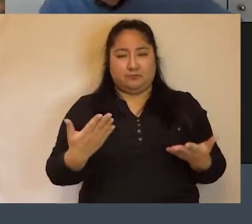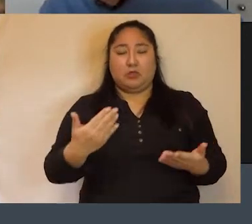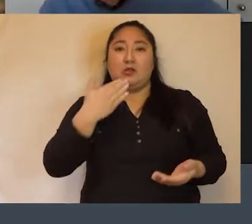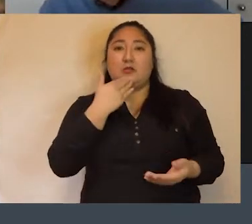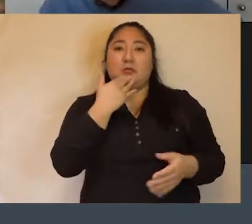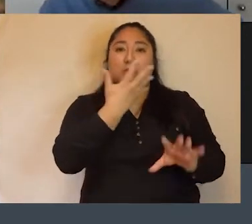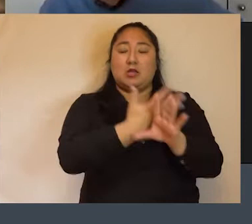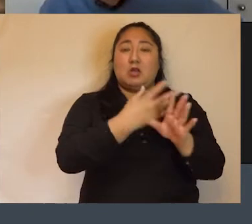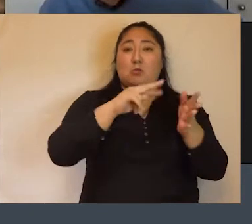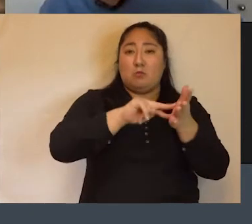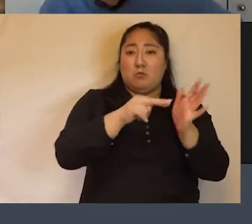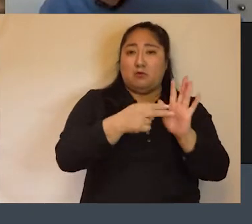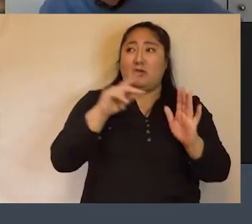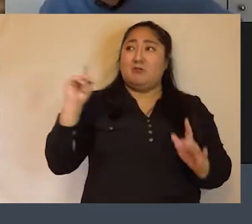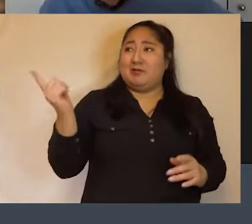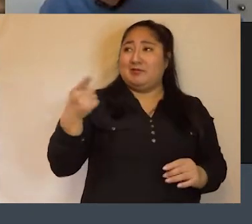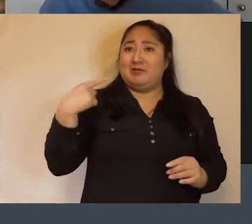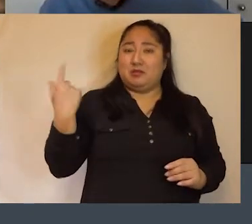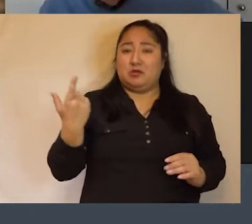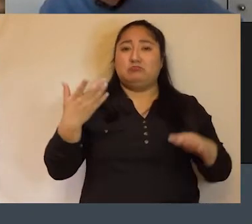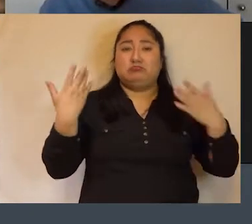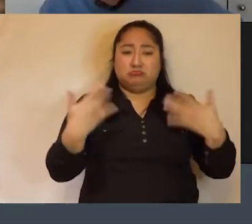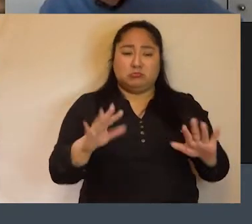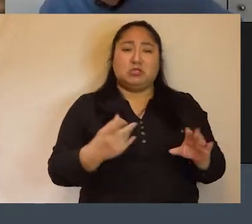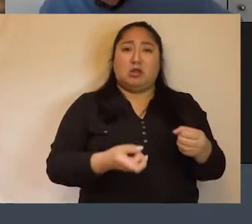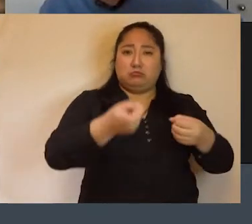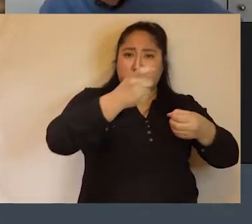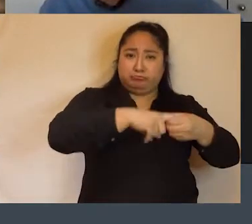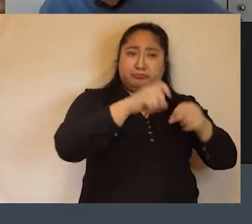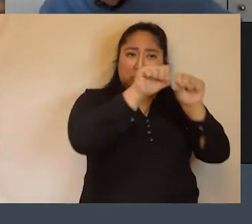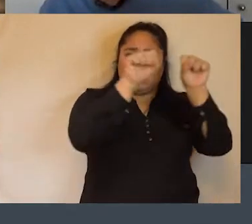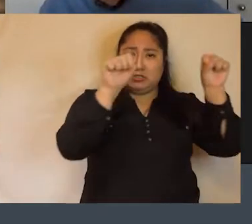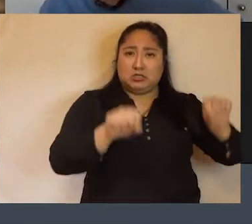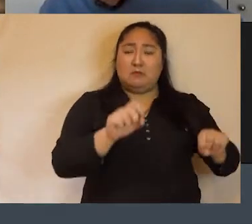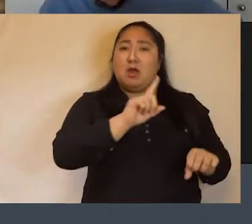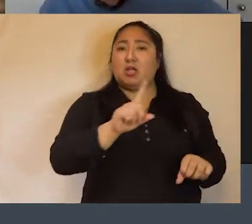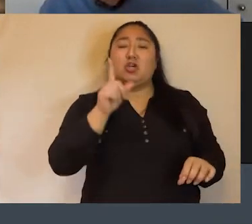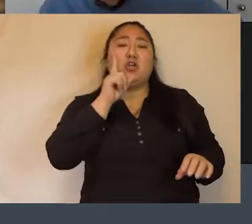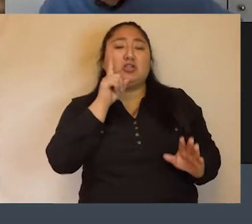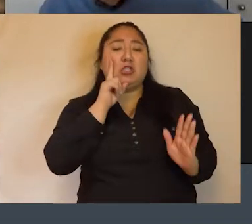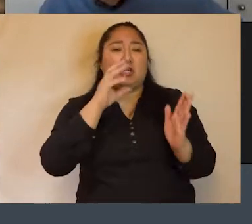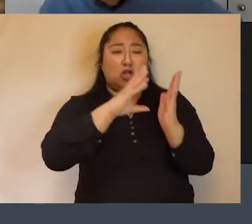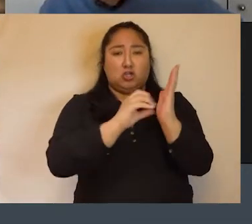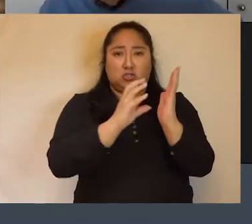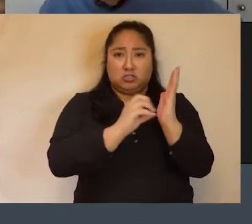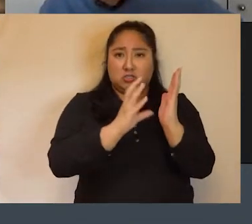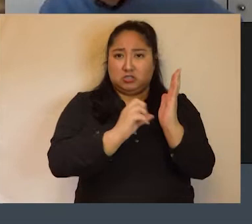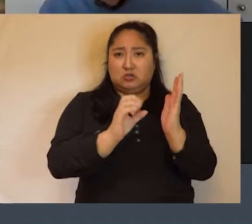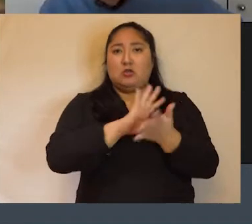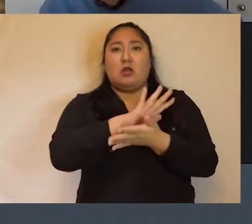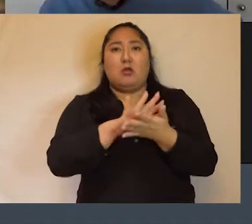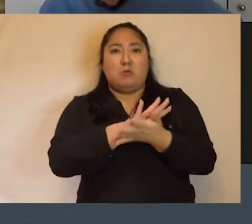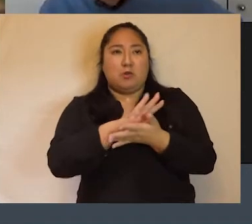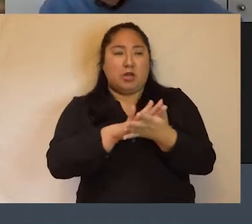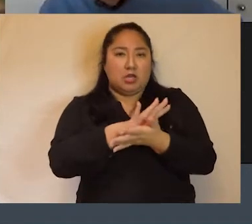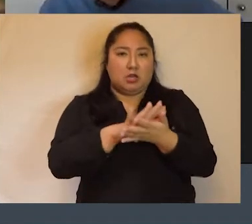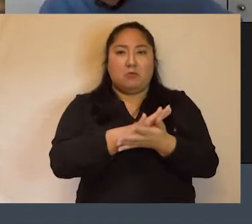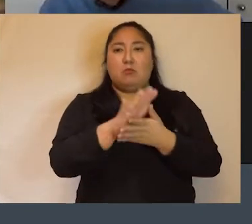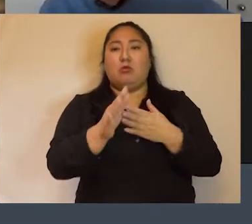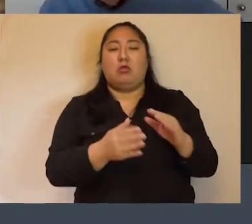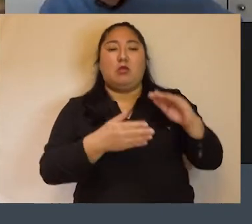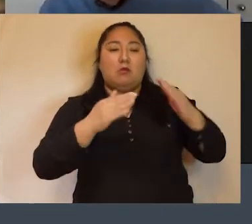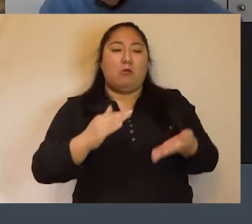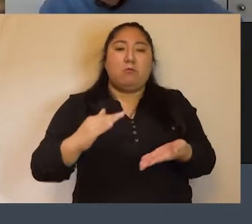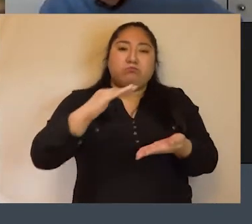integralmente. Además, tenemos un problema generacional. Los que ya están en el sistema y que no han logrado tener las cotizaciones necesarias en términos de